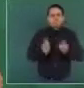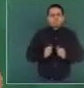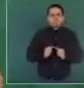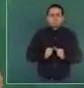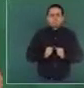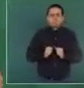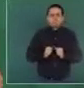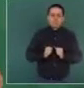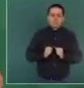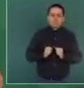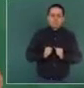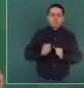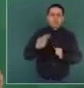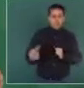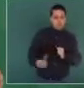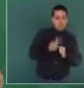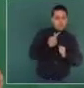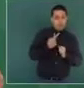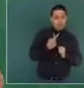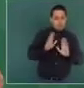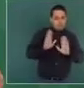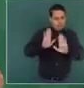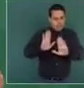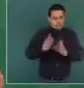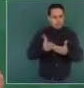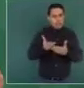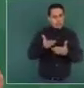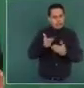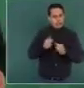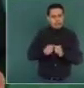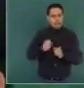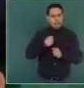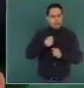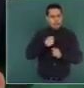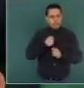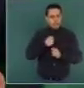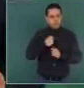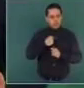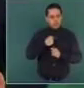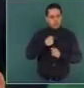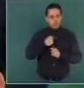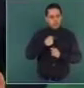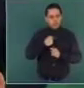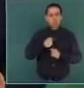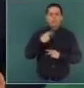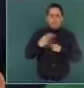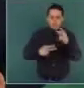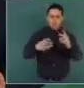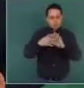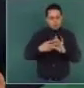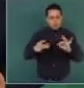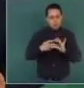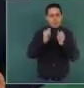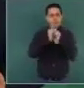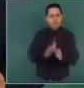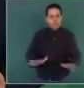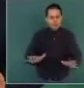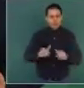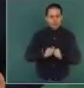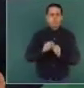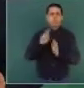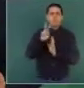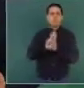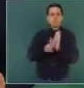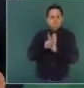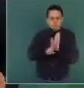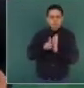Antes de que me lo pregunten, voy también a informar sobre un video